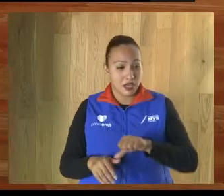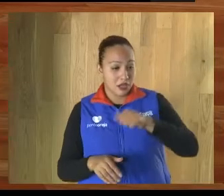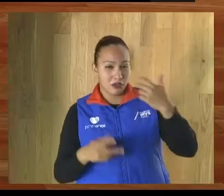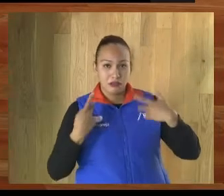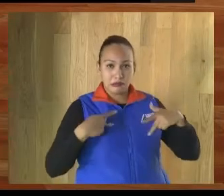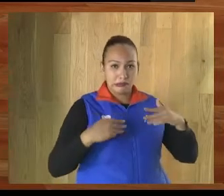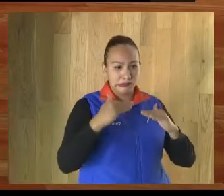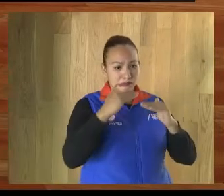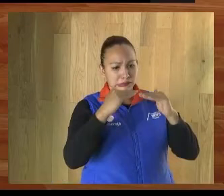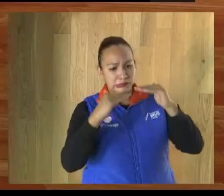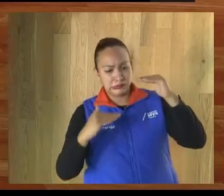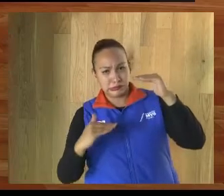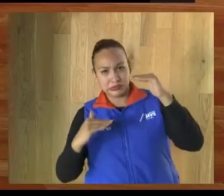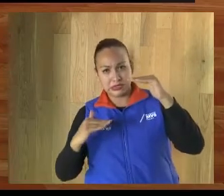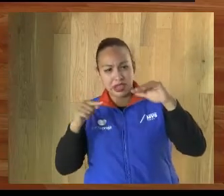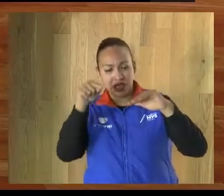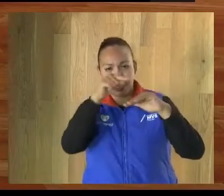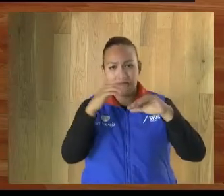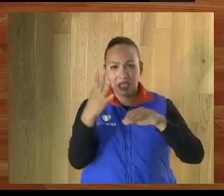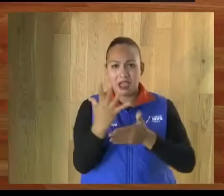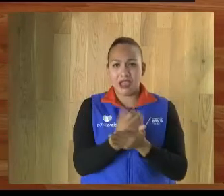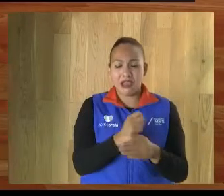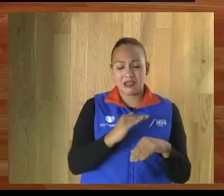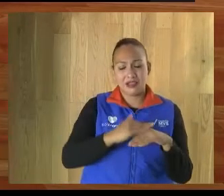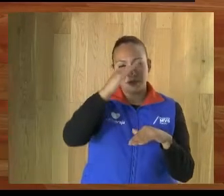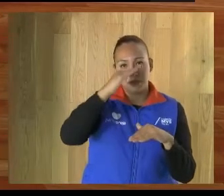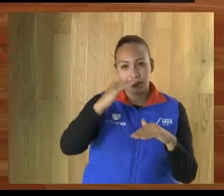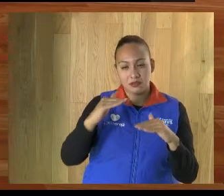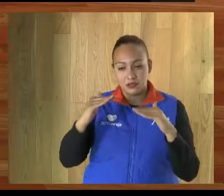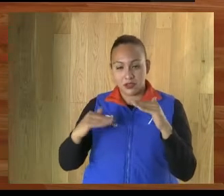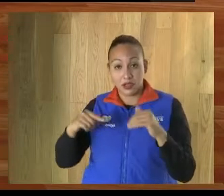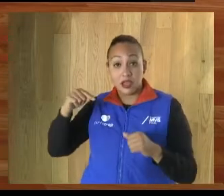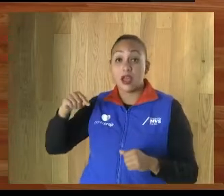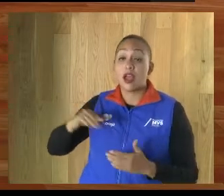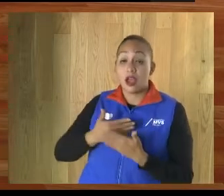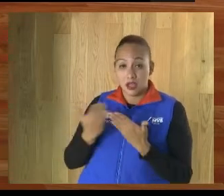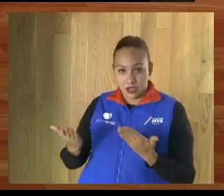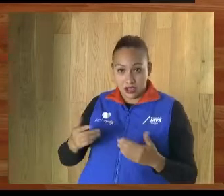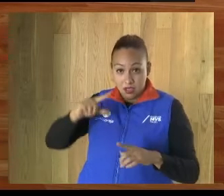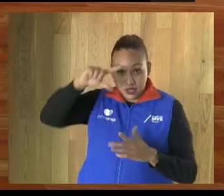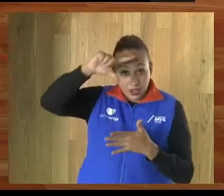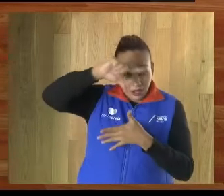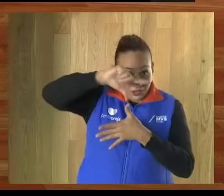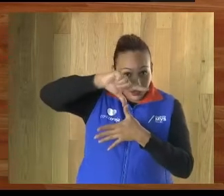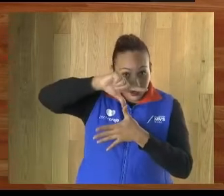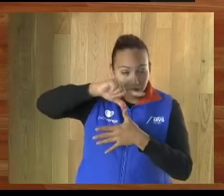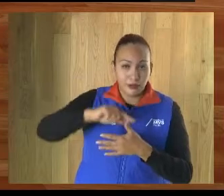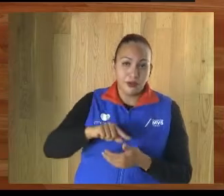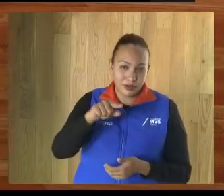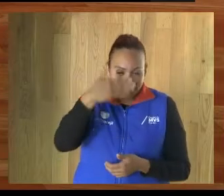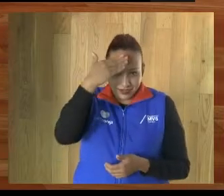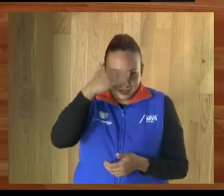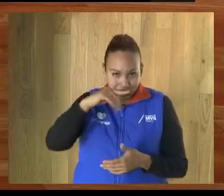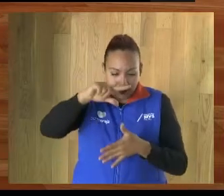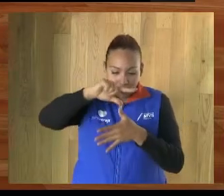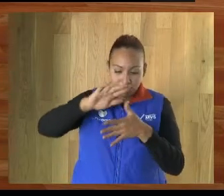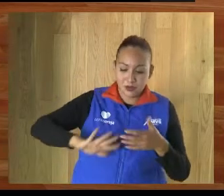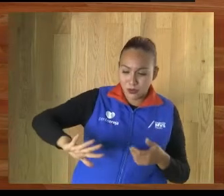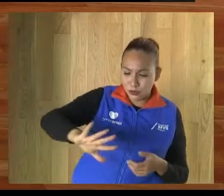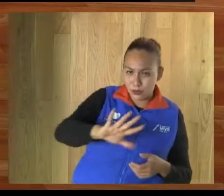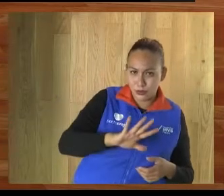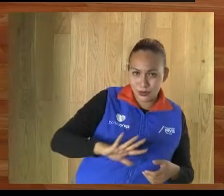10% peor pagado. Bueno, son cifras en América Latina. Sabemos que es una de las regiones del mundo más